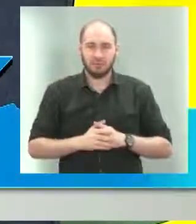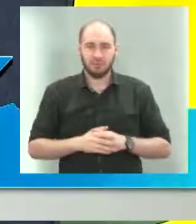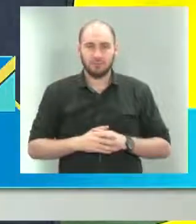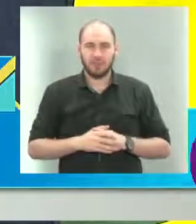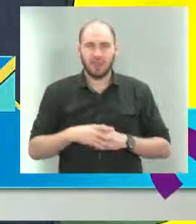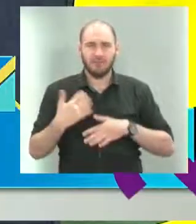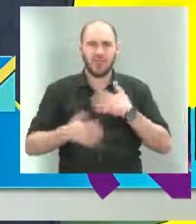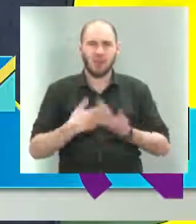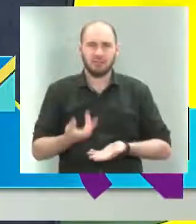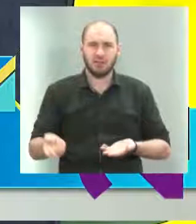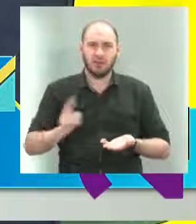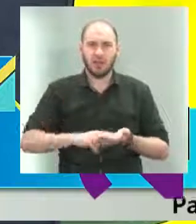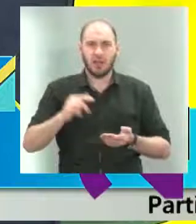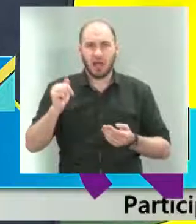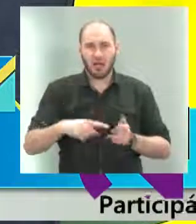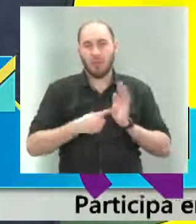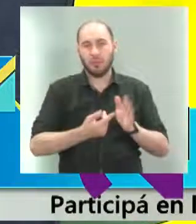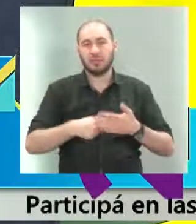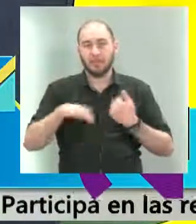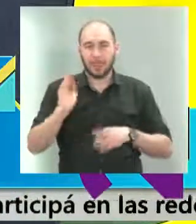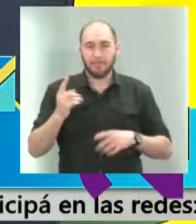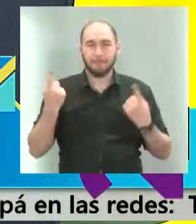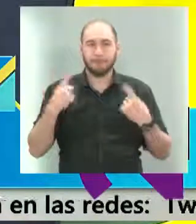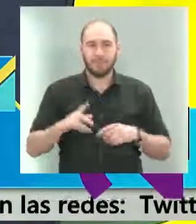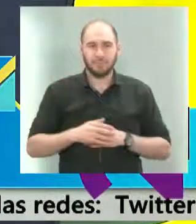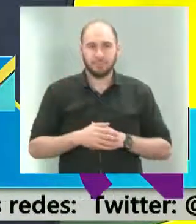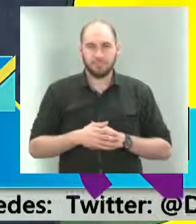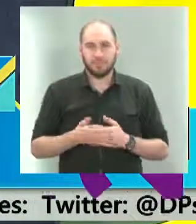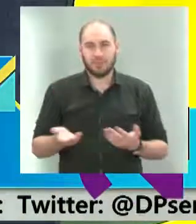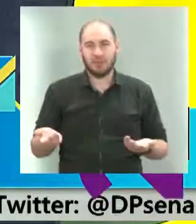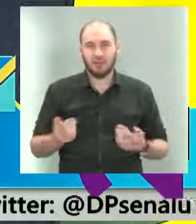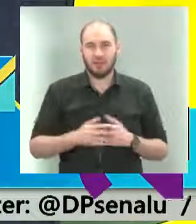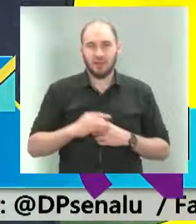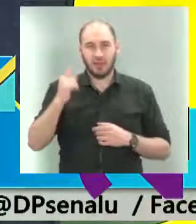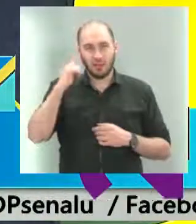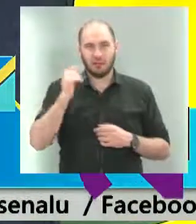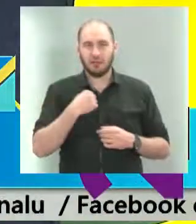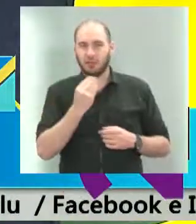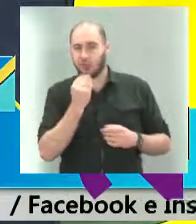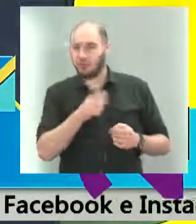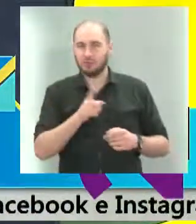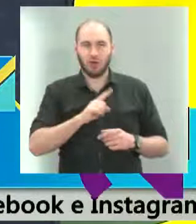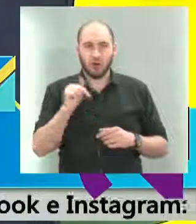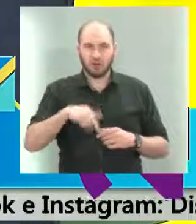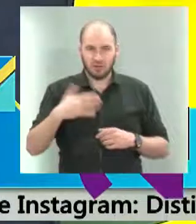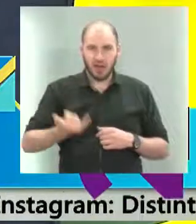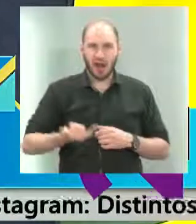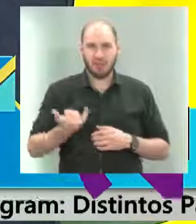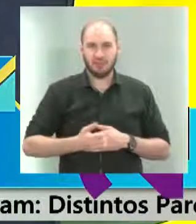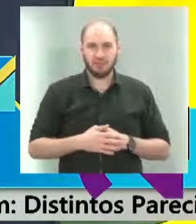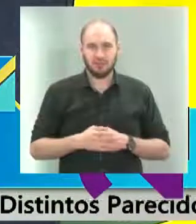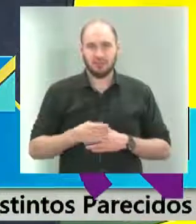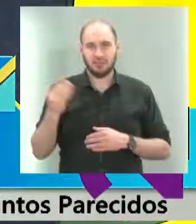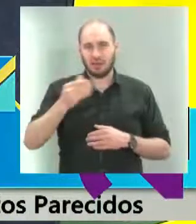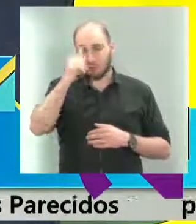esta violencia una vez más? Ahora porque tuvo mayor visibilidad, pero a ver, no nos hagamos lo desentendido. Esto está pasando todos